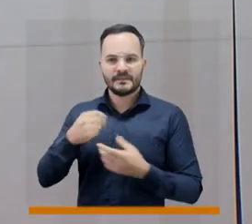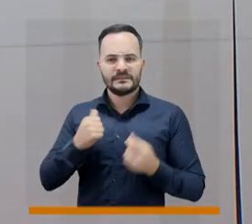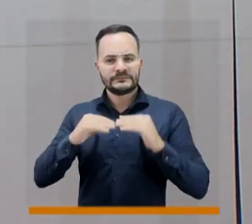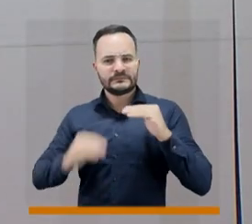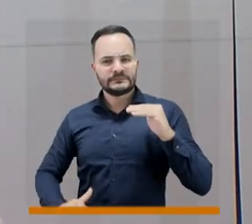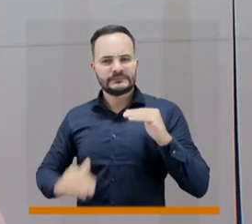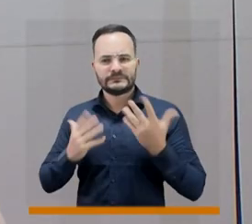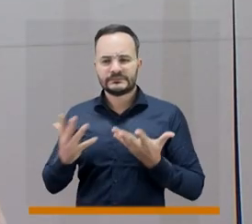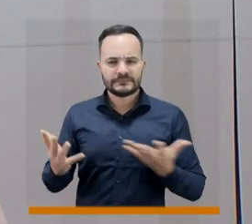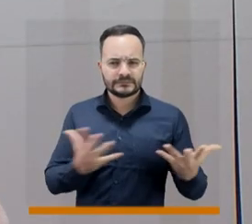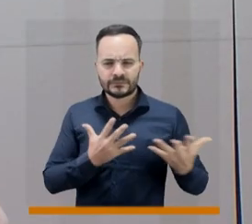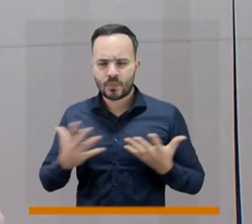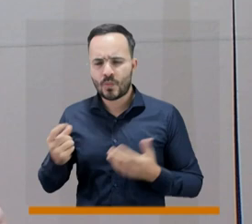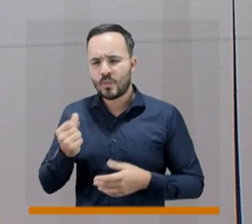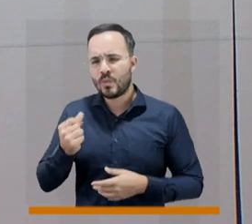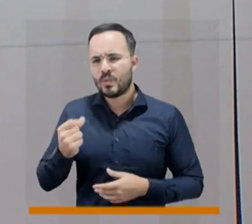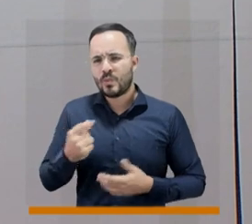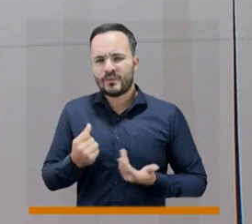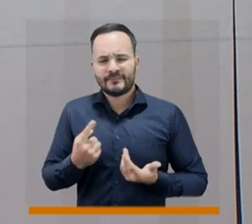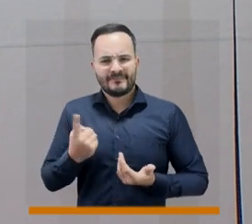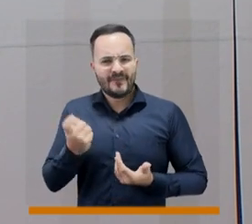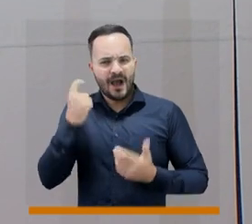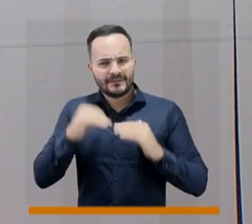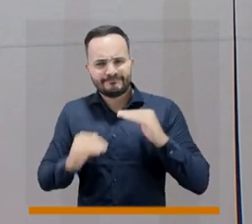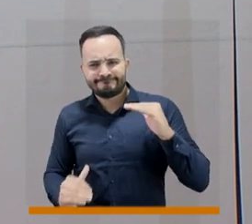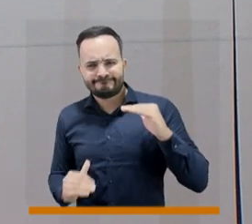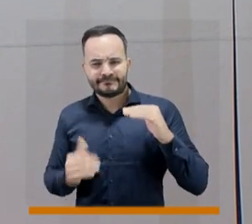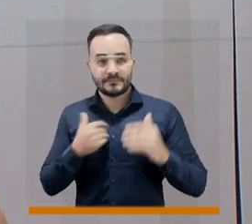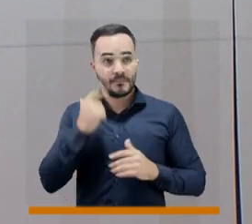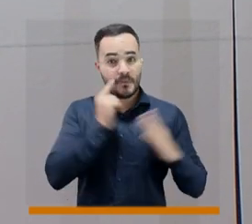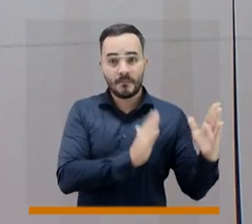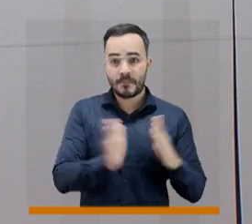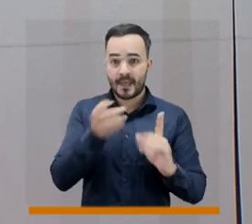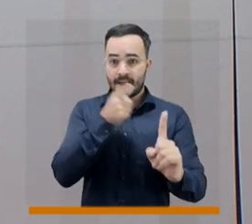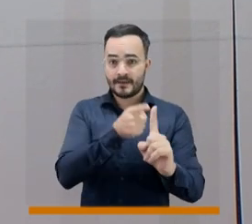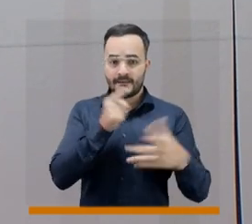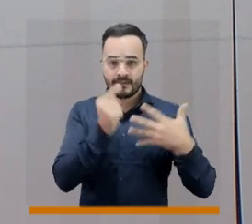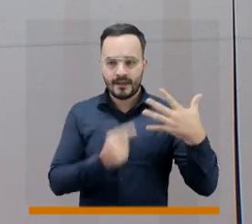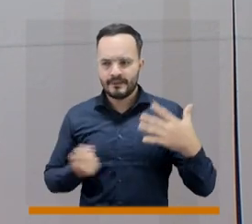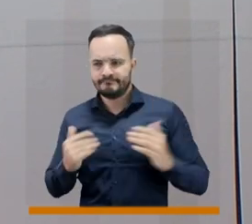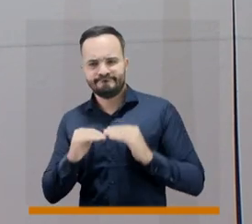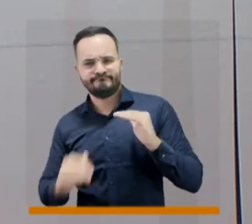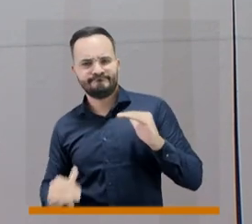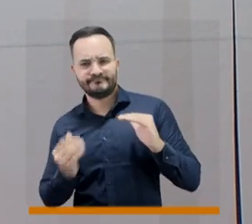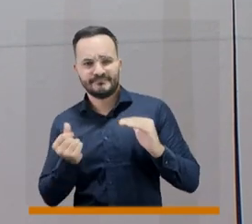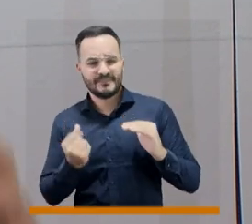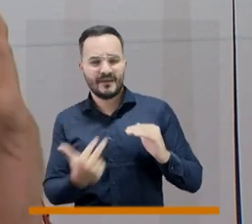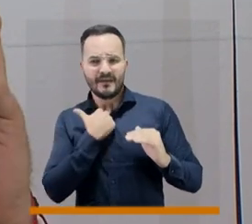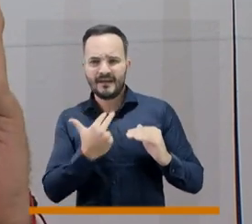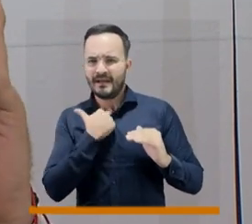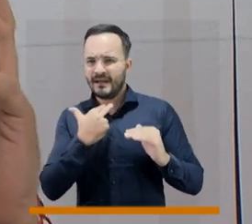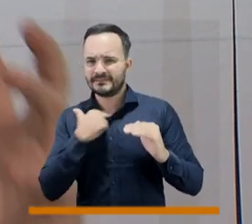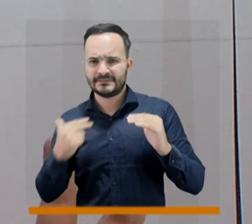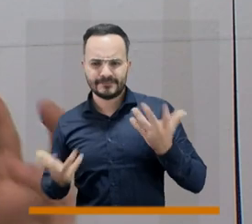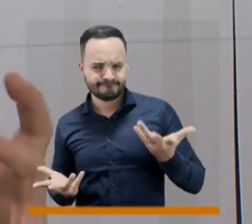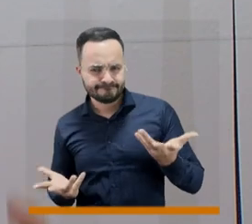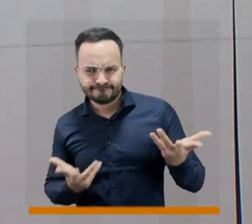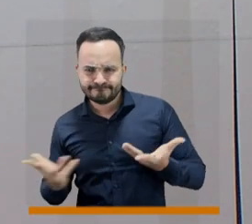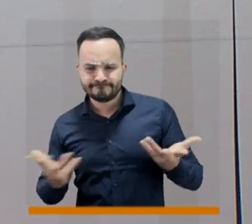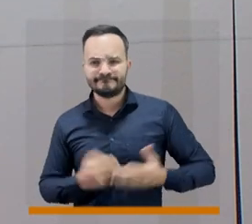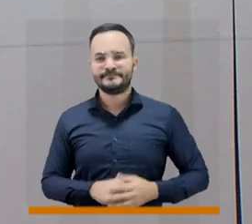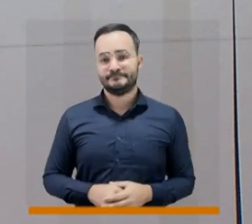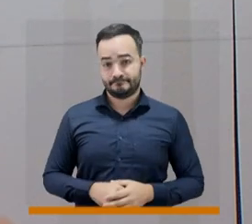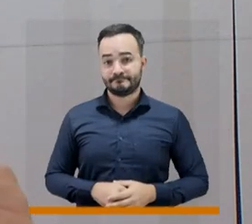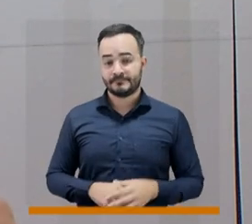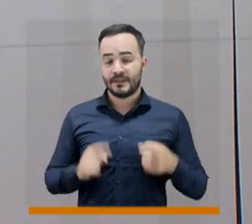tiene un déficit de aproximadamente 2.000 millones de pesos para este año, para operar con lo básico de su plan de financiación y de